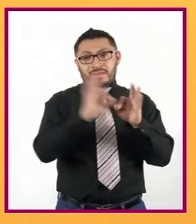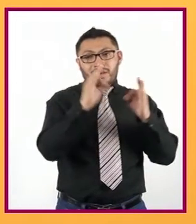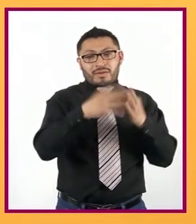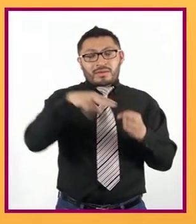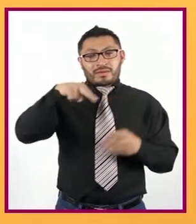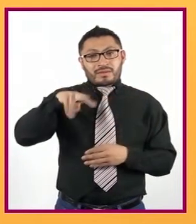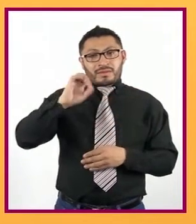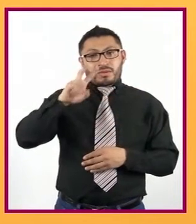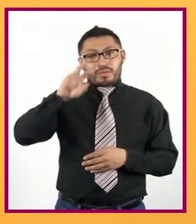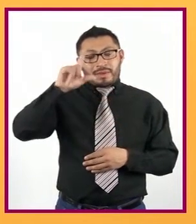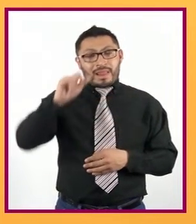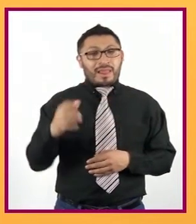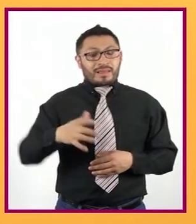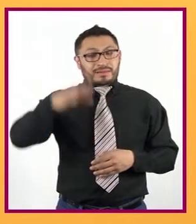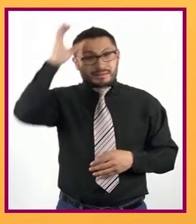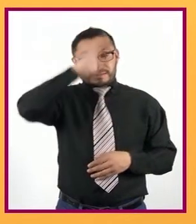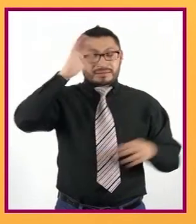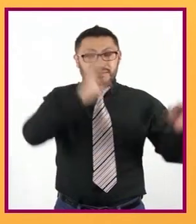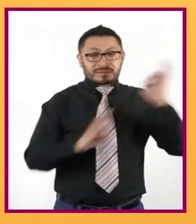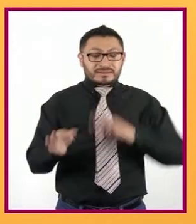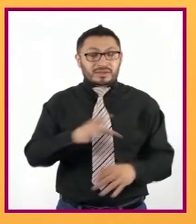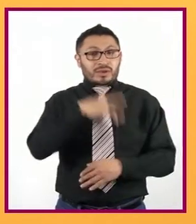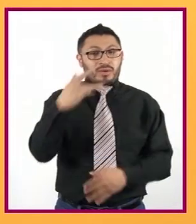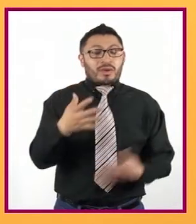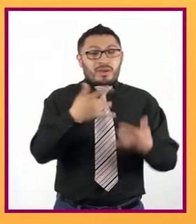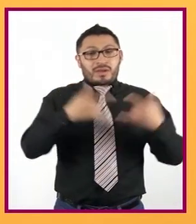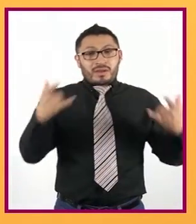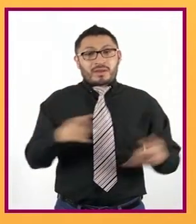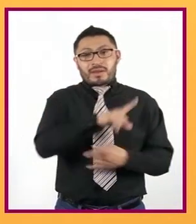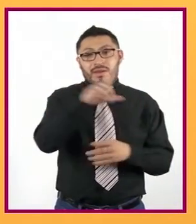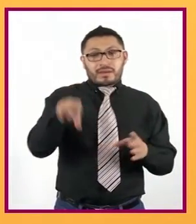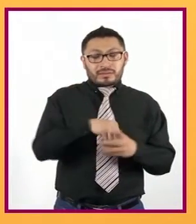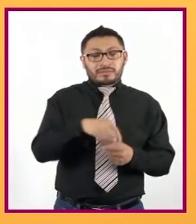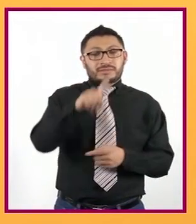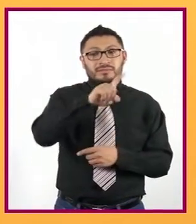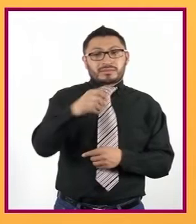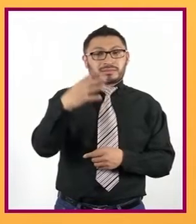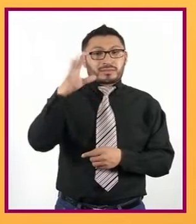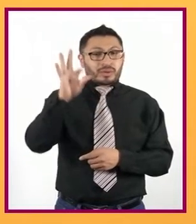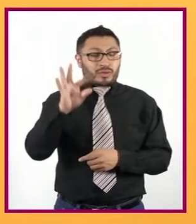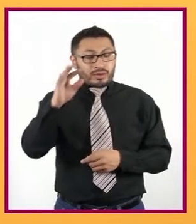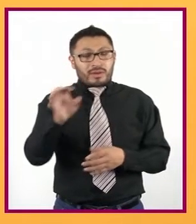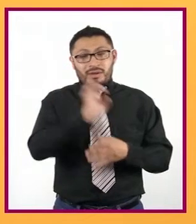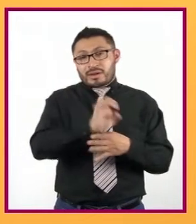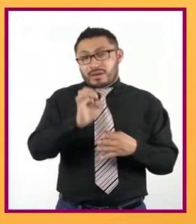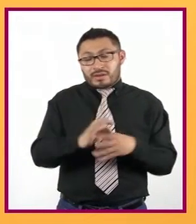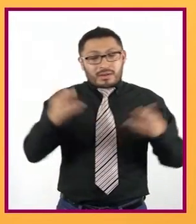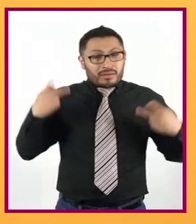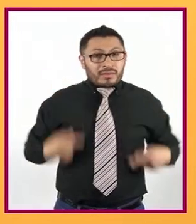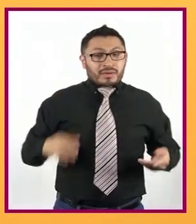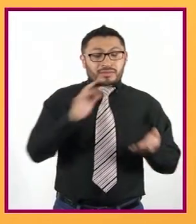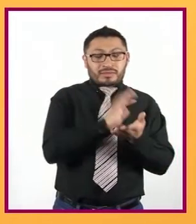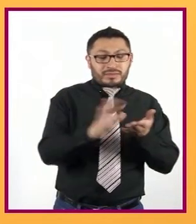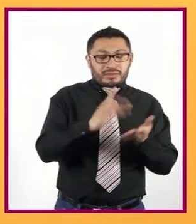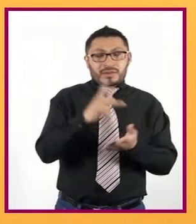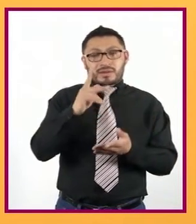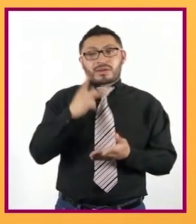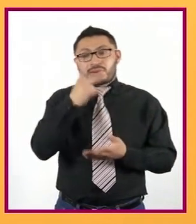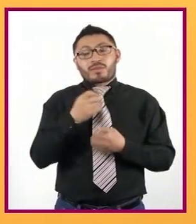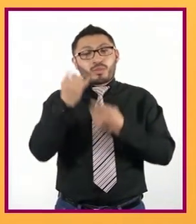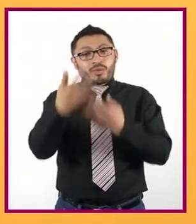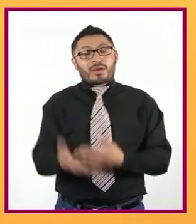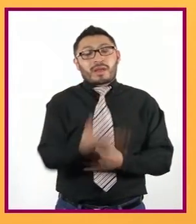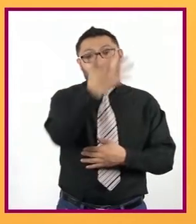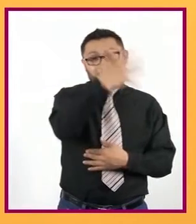novelas románticas y cuentos un total de 140, entonces quienes leen poesía son 10